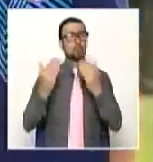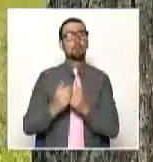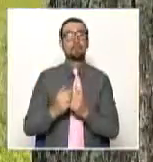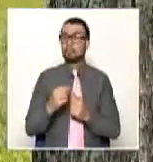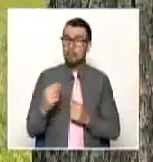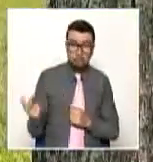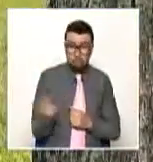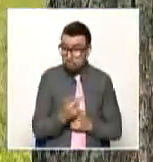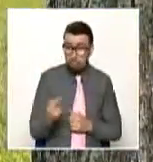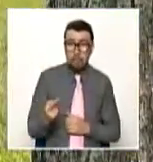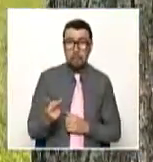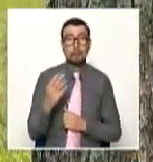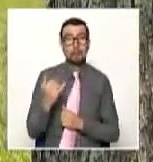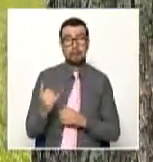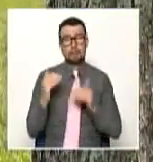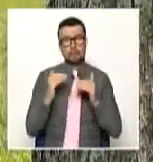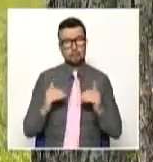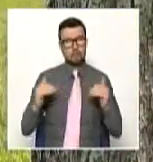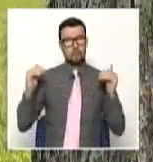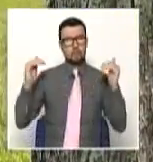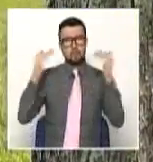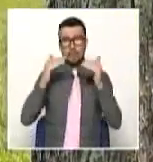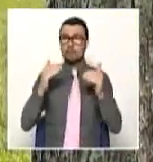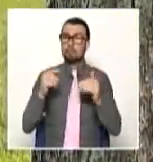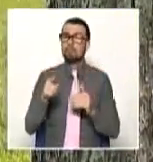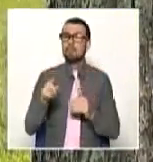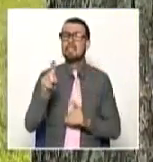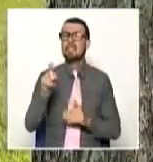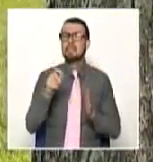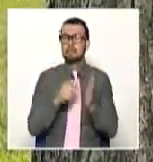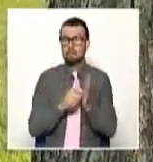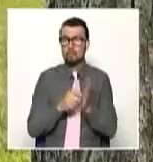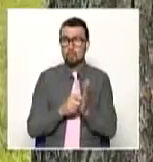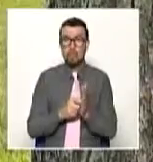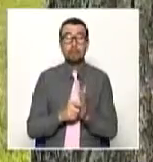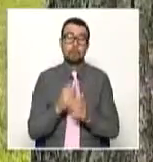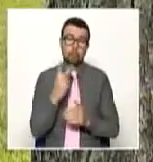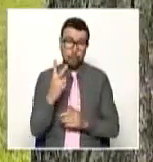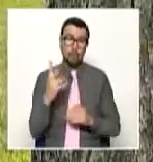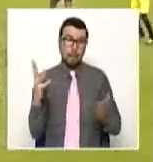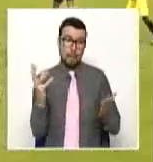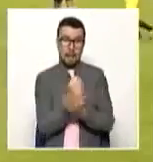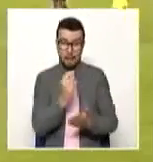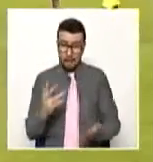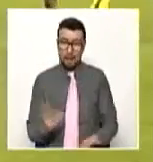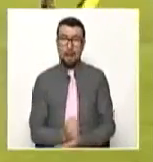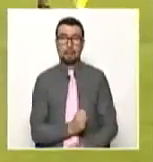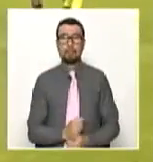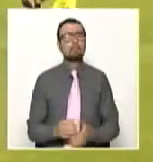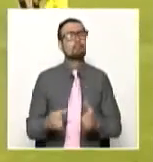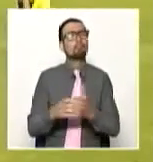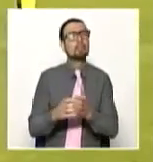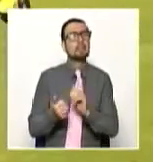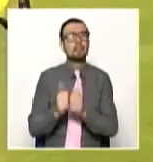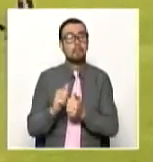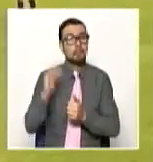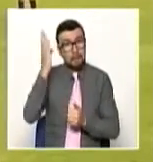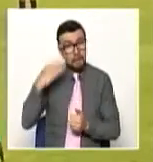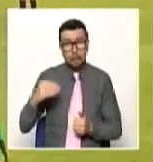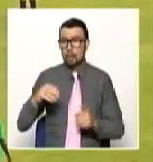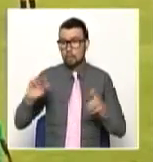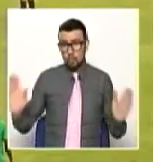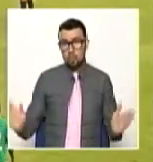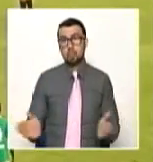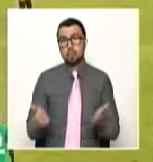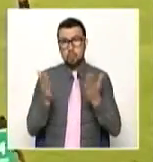Ambos equipos están en lo más alto de la tabla con 6 puntos, producto de 2 victorias. En el Deportes Quindío se recupera